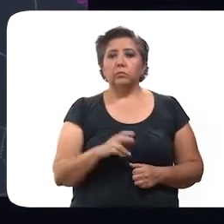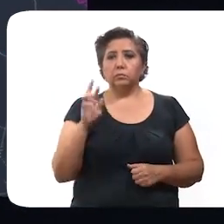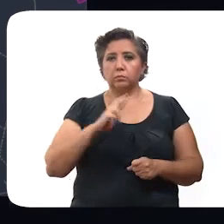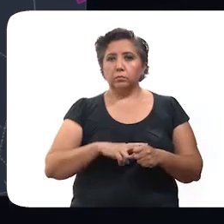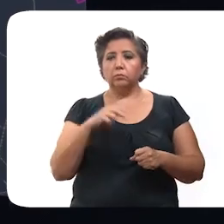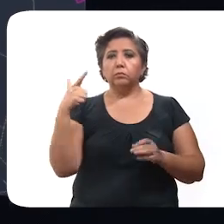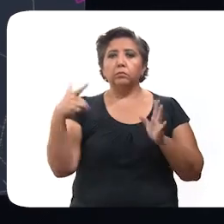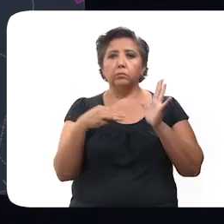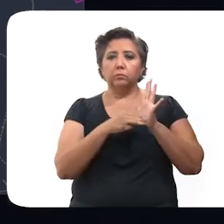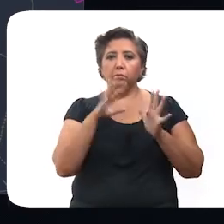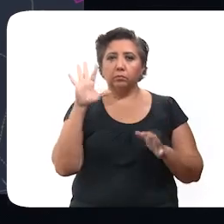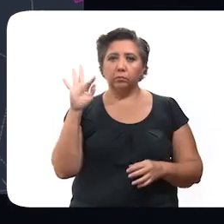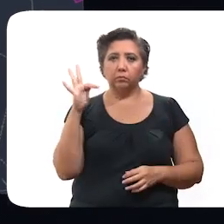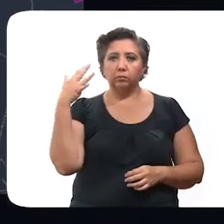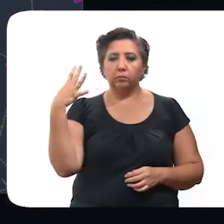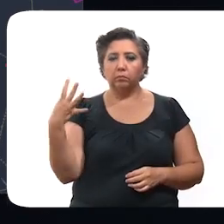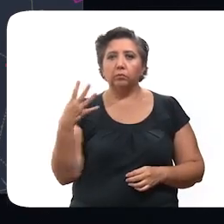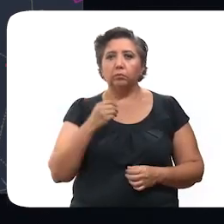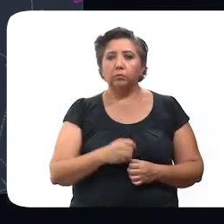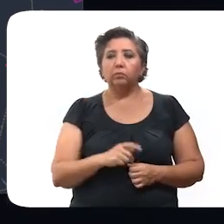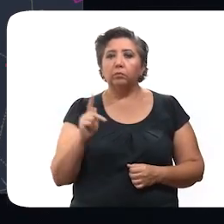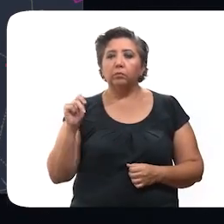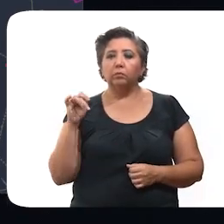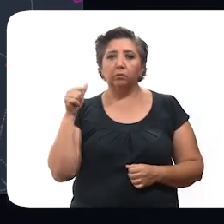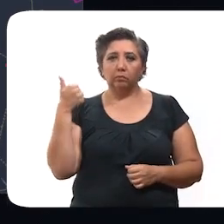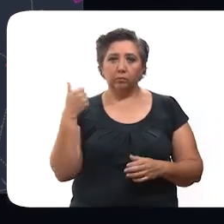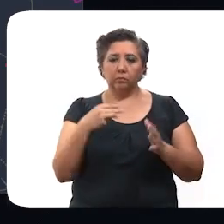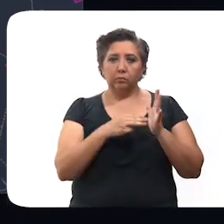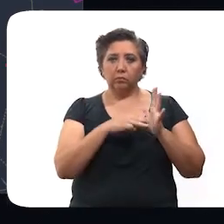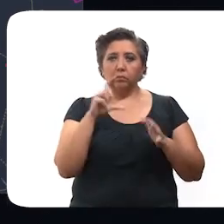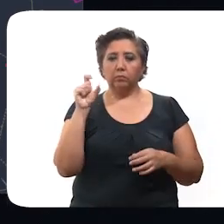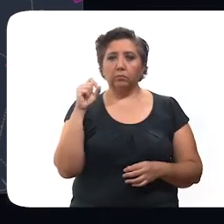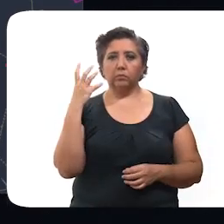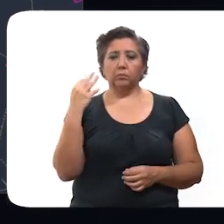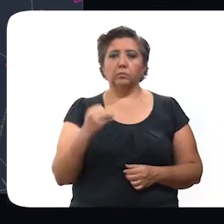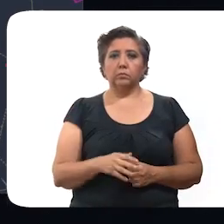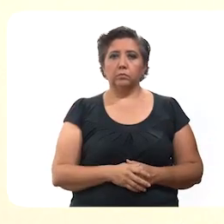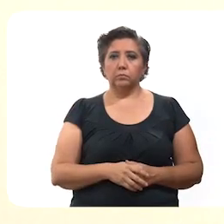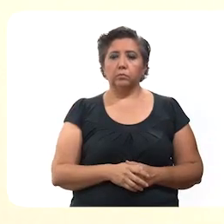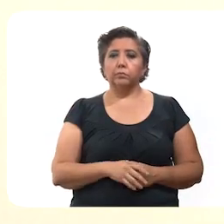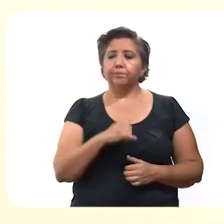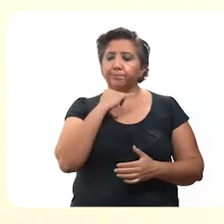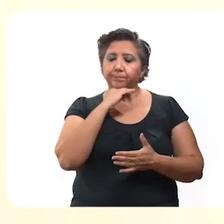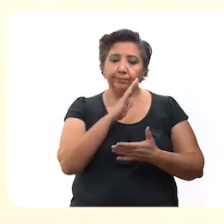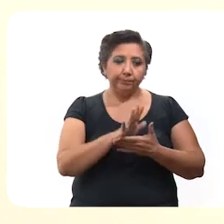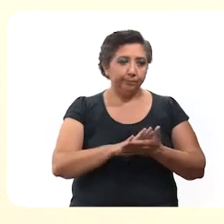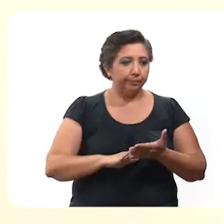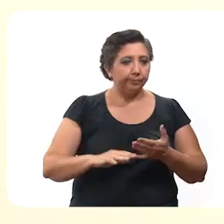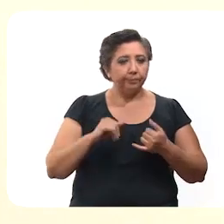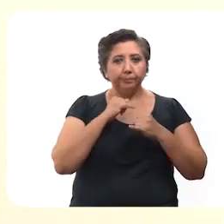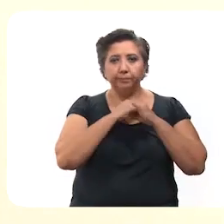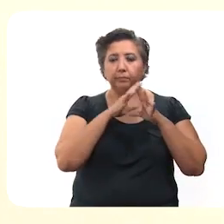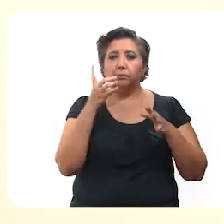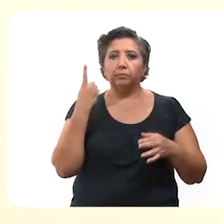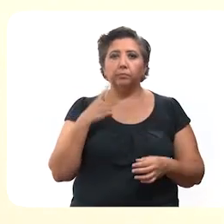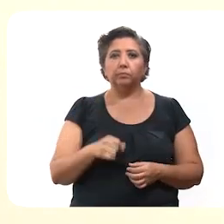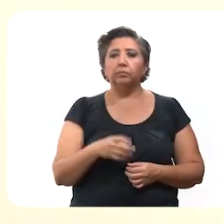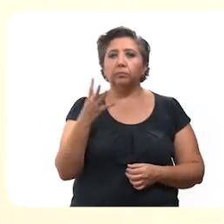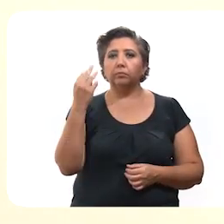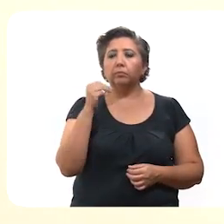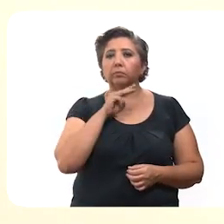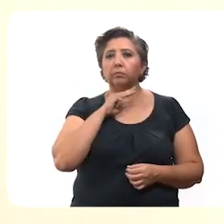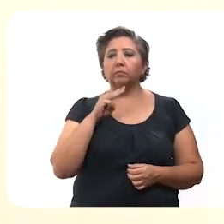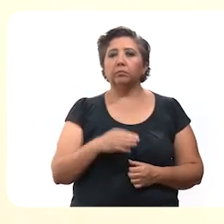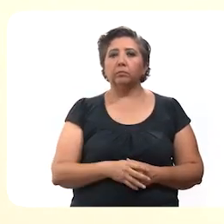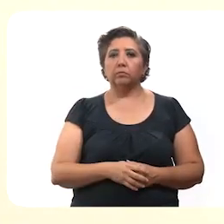en la zona sur 7.044 y en la zona poniente 11.029. Lamentablemente en este parte médico informamos